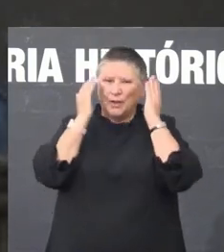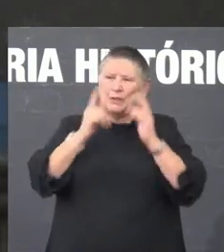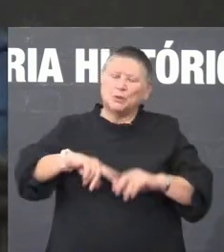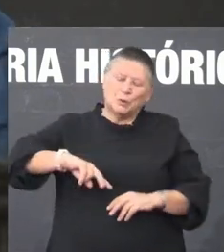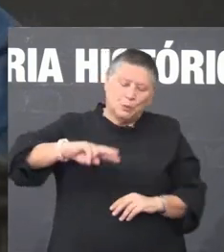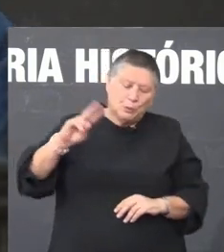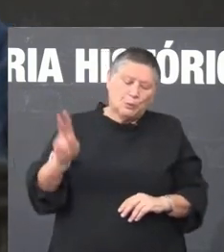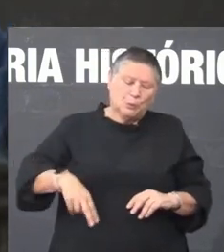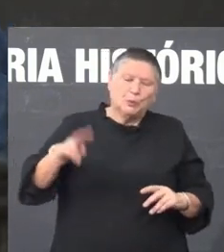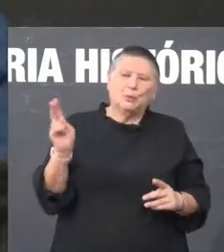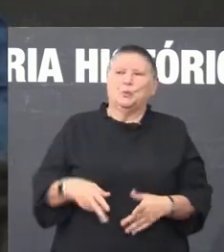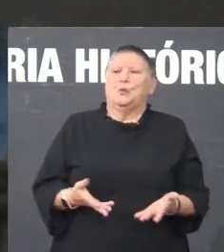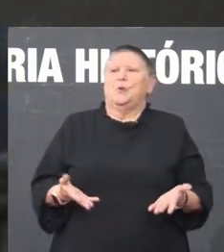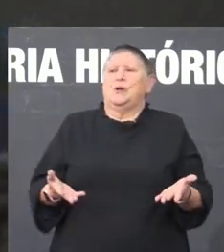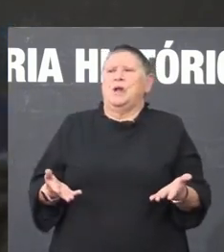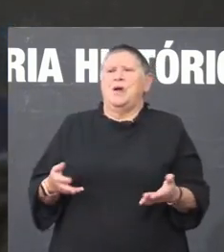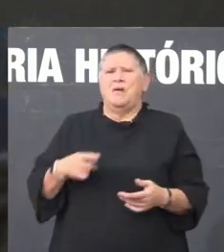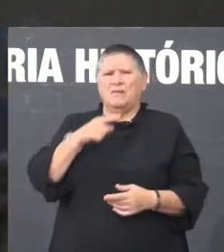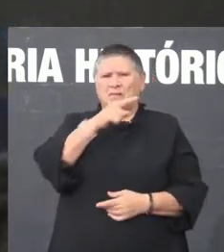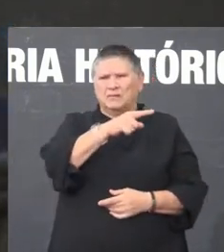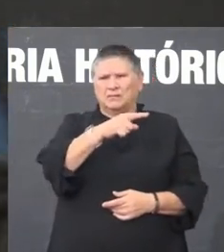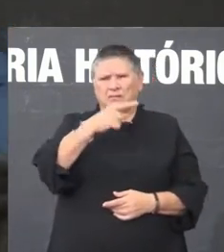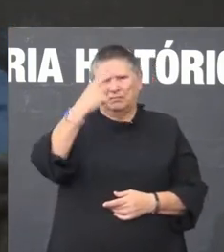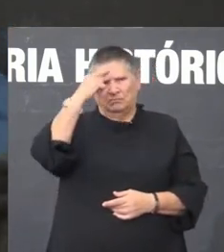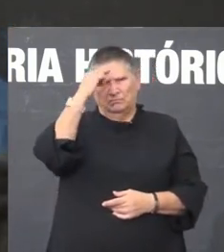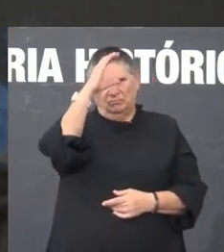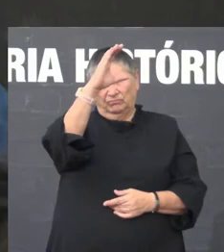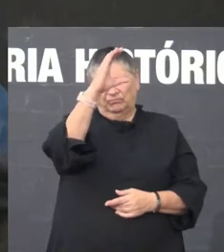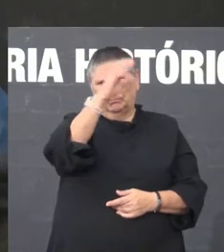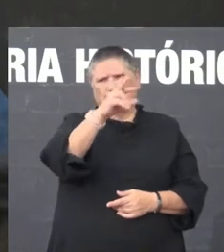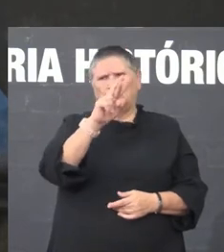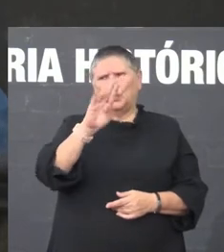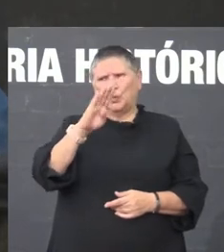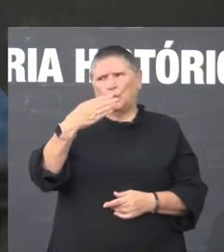¿Y cómo es que un hombre tan inteligente como Rubalcaba